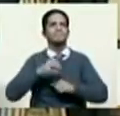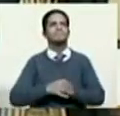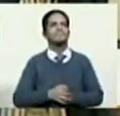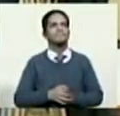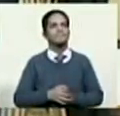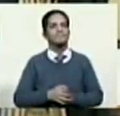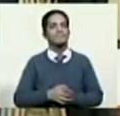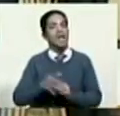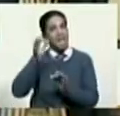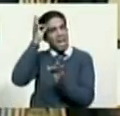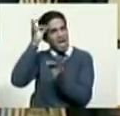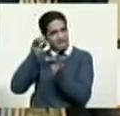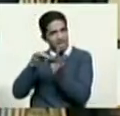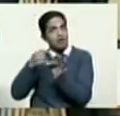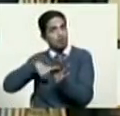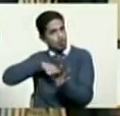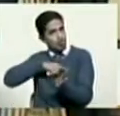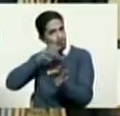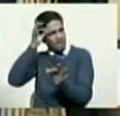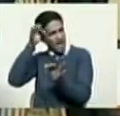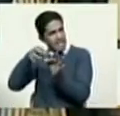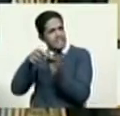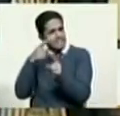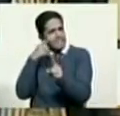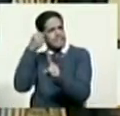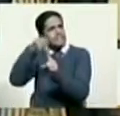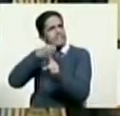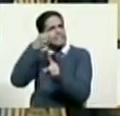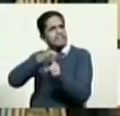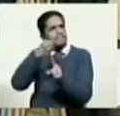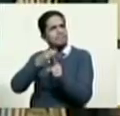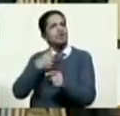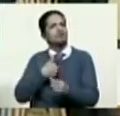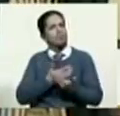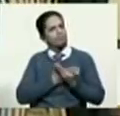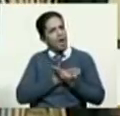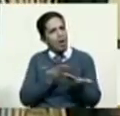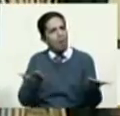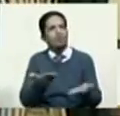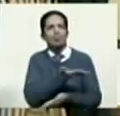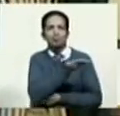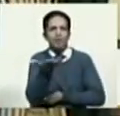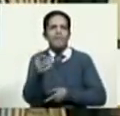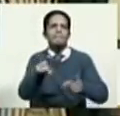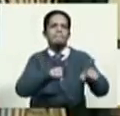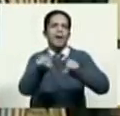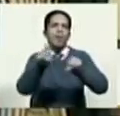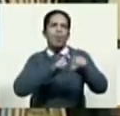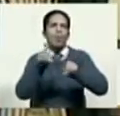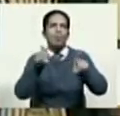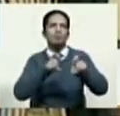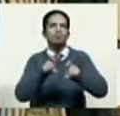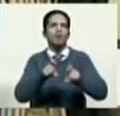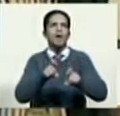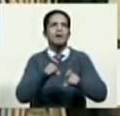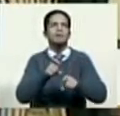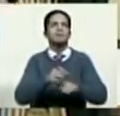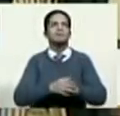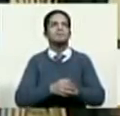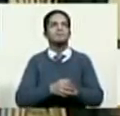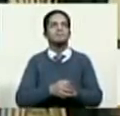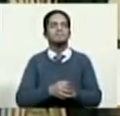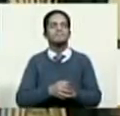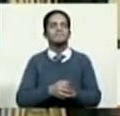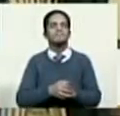fe nosotros luchamos todos los días y estoy a las órdenes de ustedes para responder las preguntas que tengan